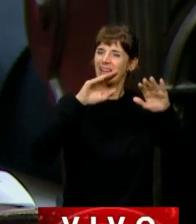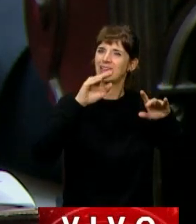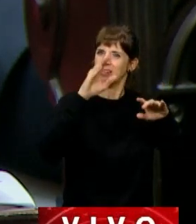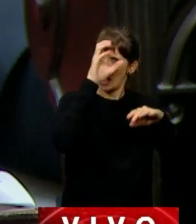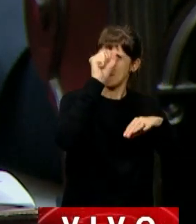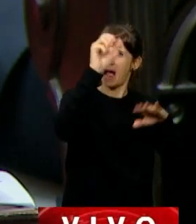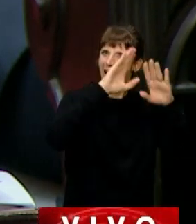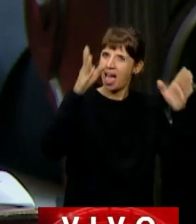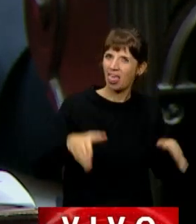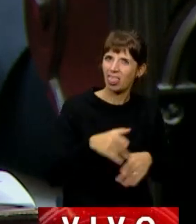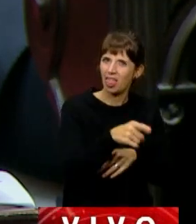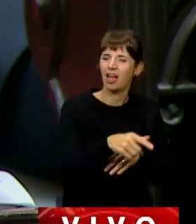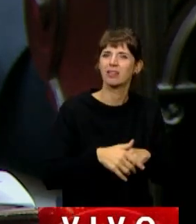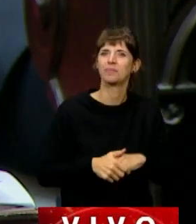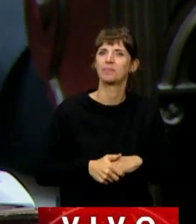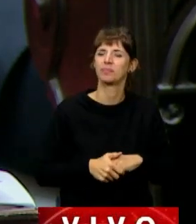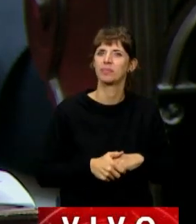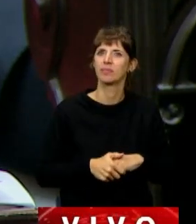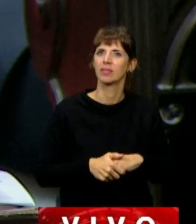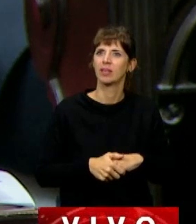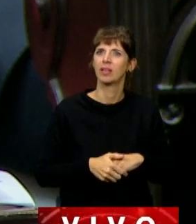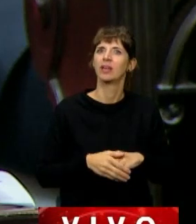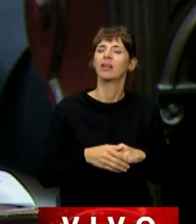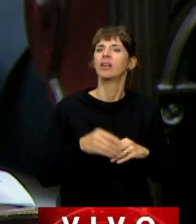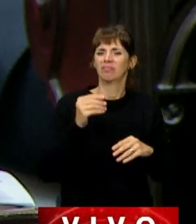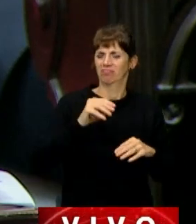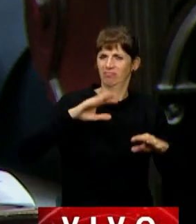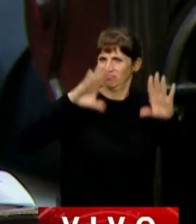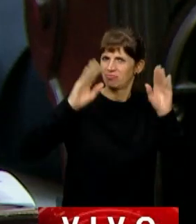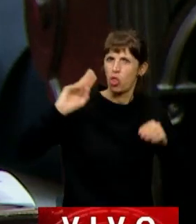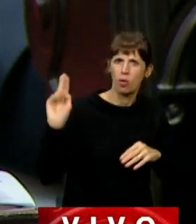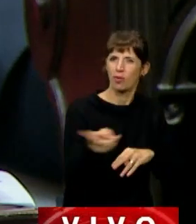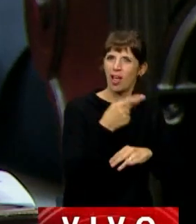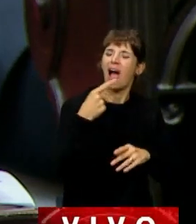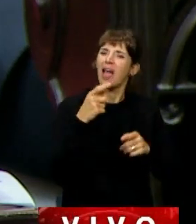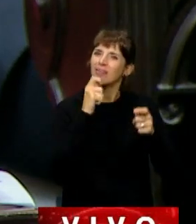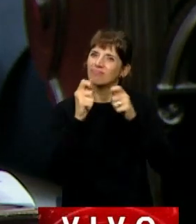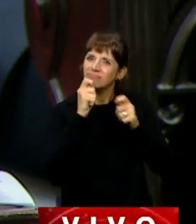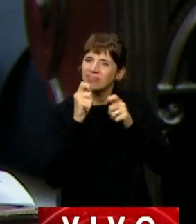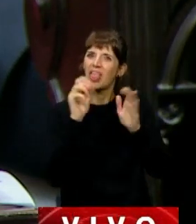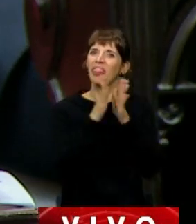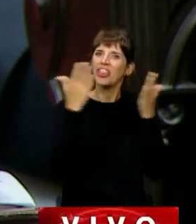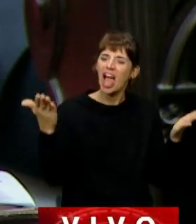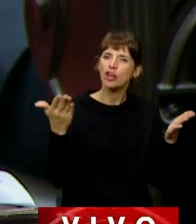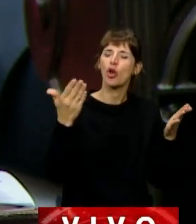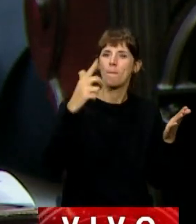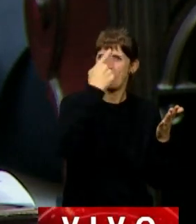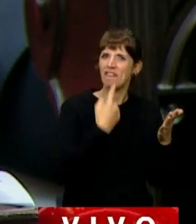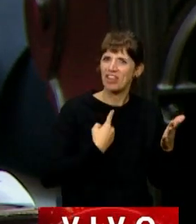embajada y que habían sido ajusticiados todos. Está el reportaje de Daniel Gassit en el diario Perfil,